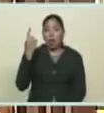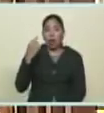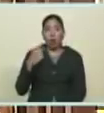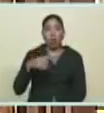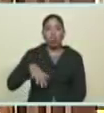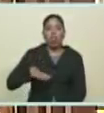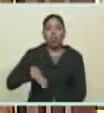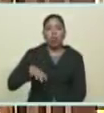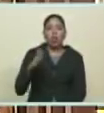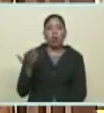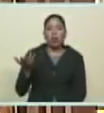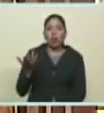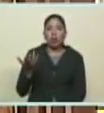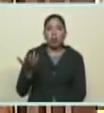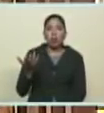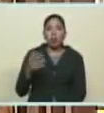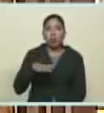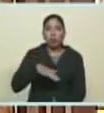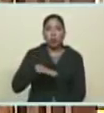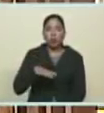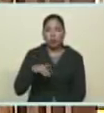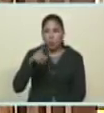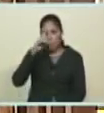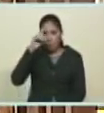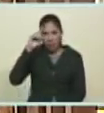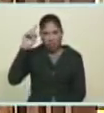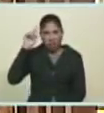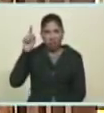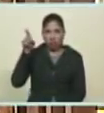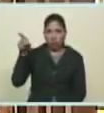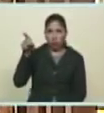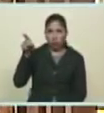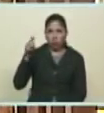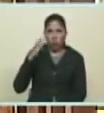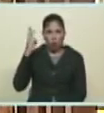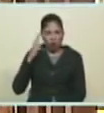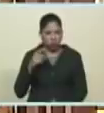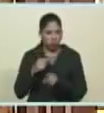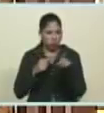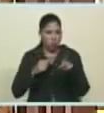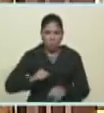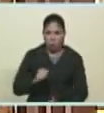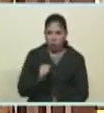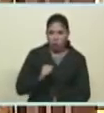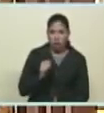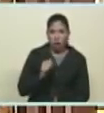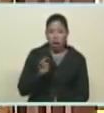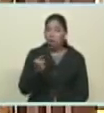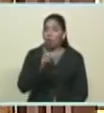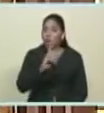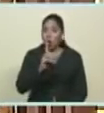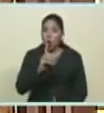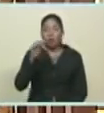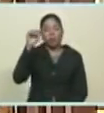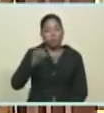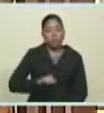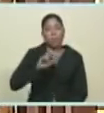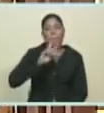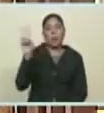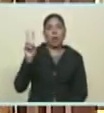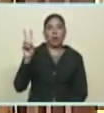¿Dónde se hizo? ¿Dónde se hizo? ¿En Madrid? ¿En Washington? ¿En Bogotá? No, en